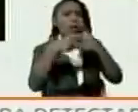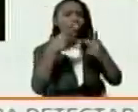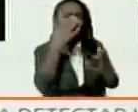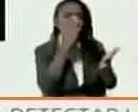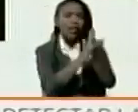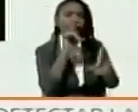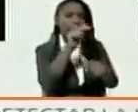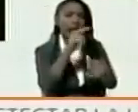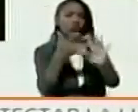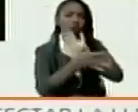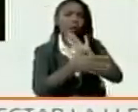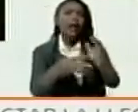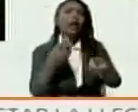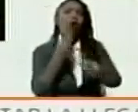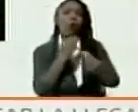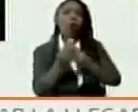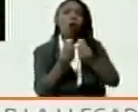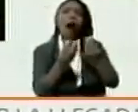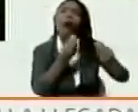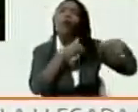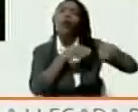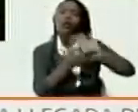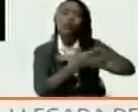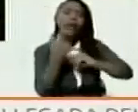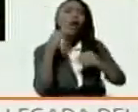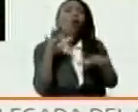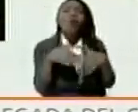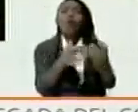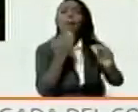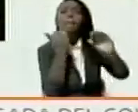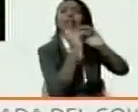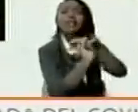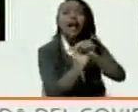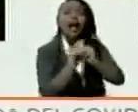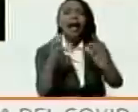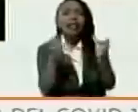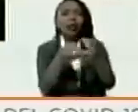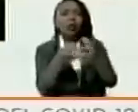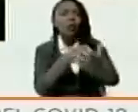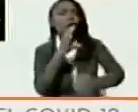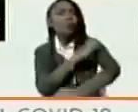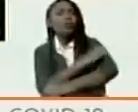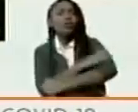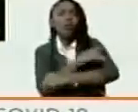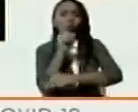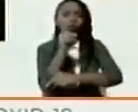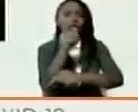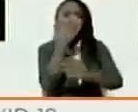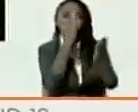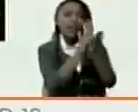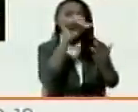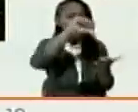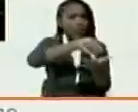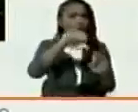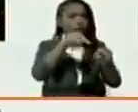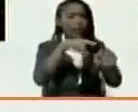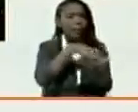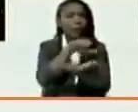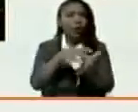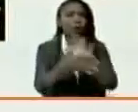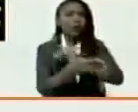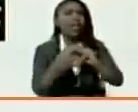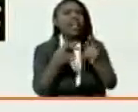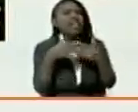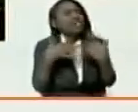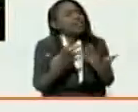esto? ¿Y cuál es su mensaje a este sector de la oposición en medio de esto, ¿no? ¿Y de qué